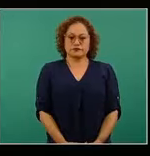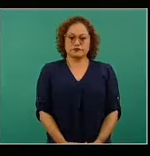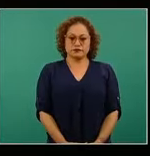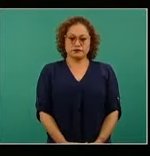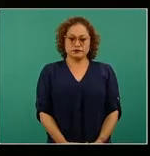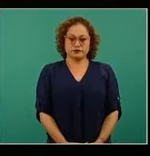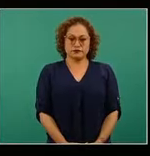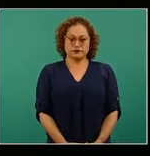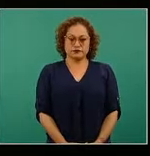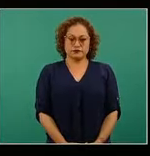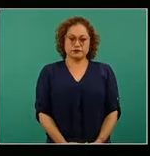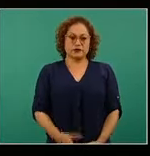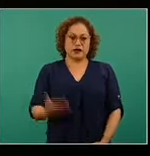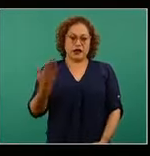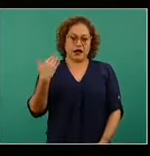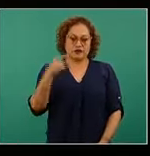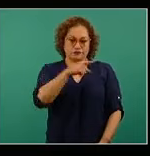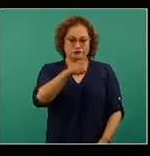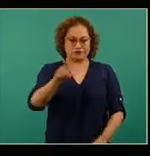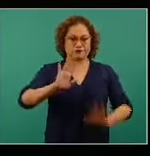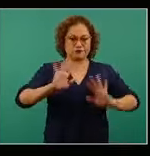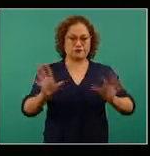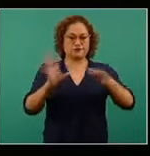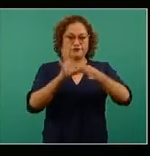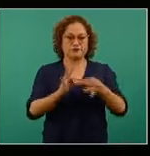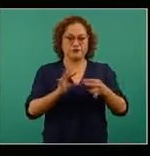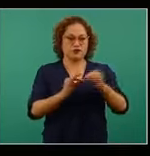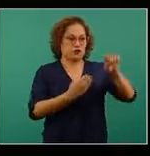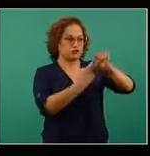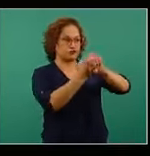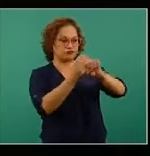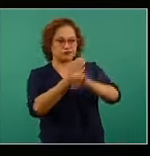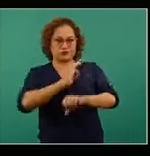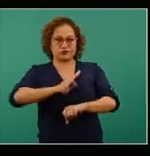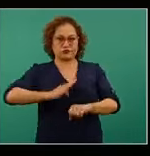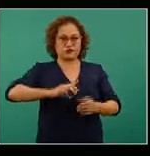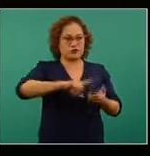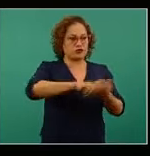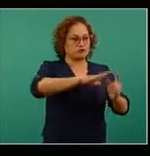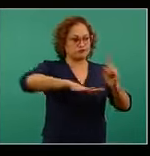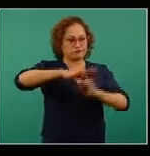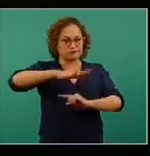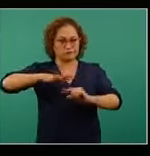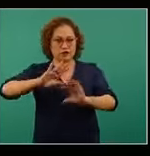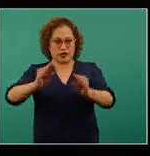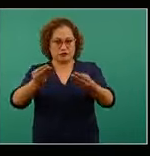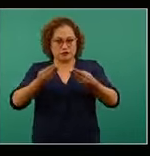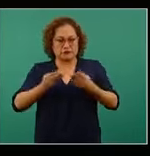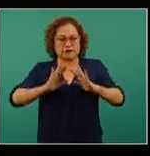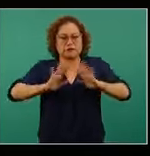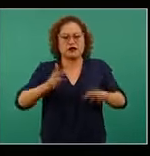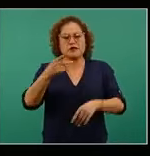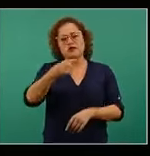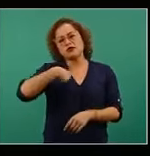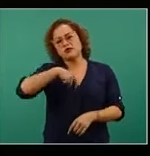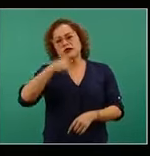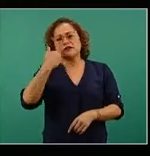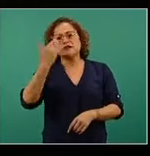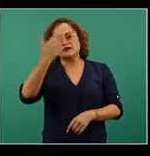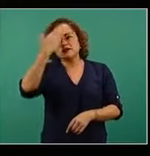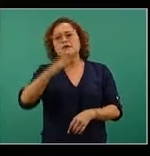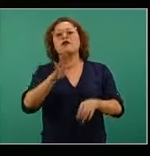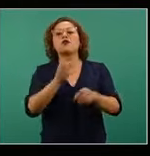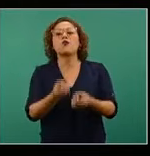algún nuestro municipio de cuentas vacunación aplicada en un cada municipio saber cuenta se han aplicado y cuenta se han enviado o no a cada entidad